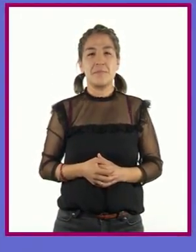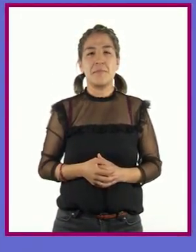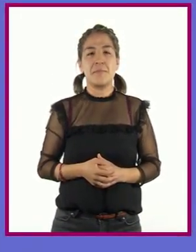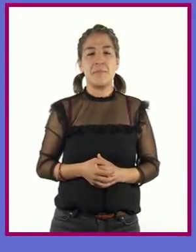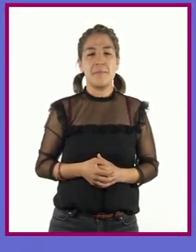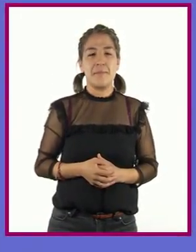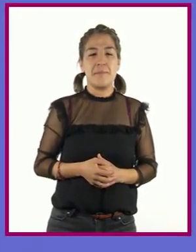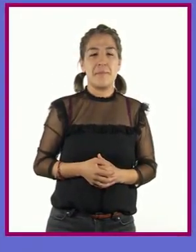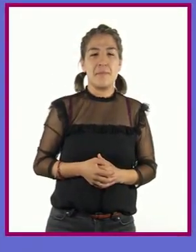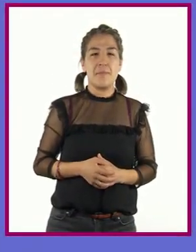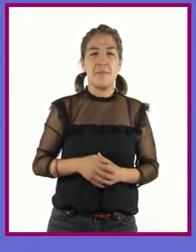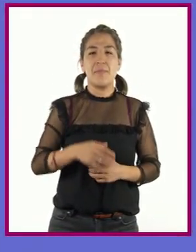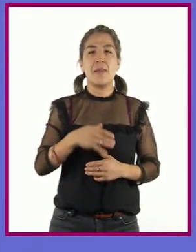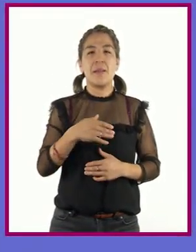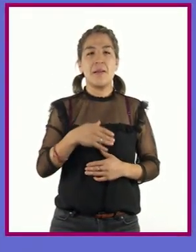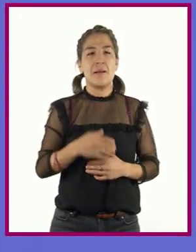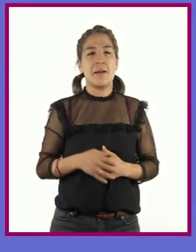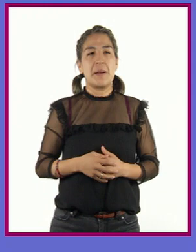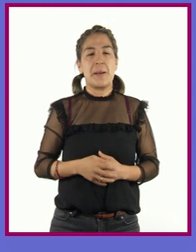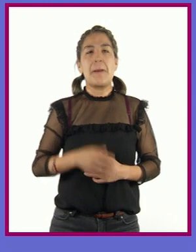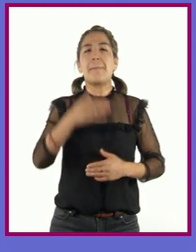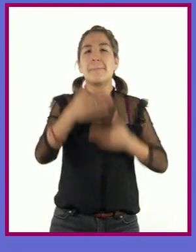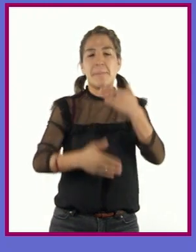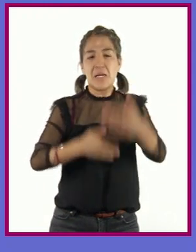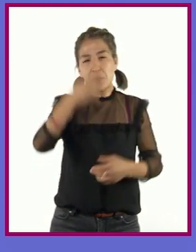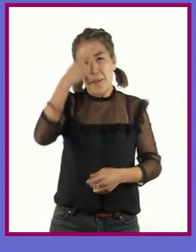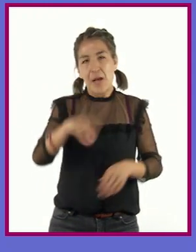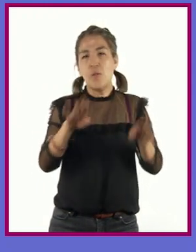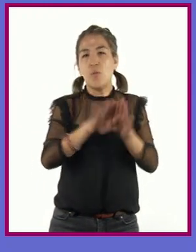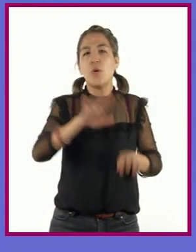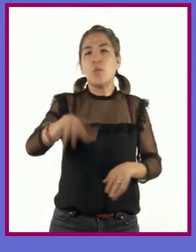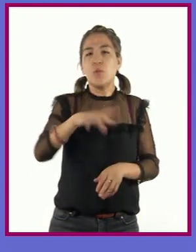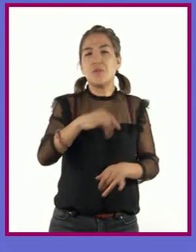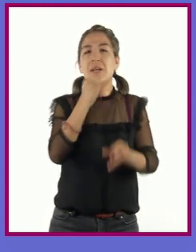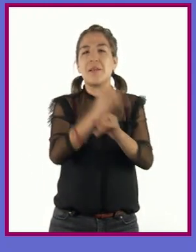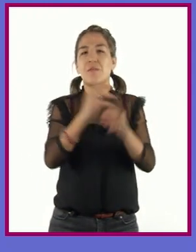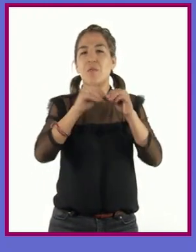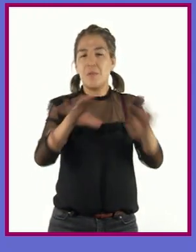Pasos para realizar la búsqueda de información.